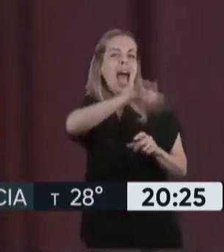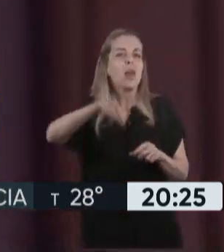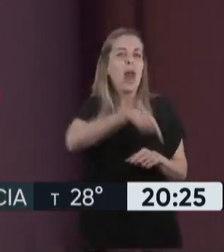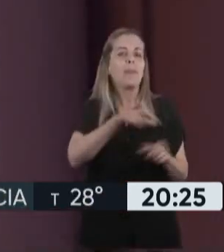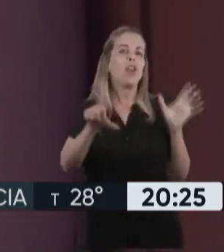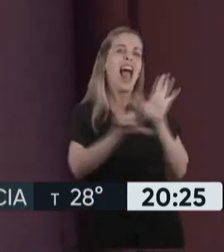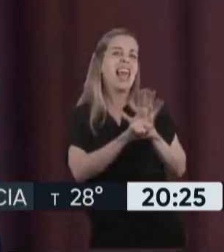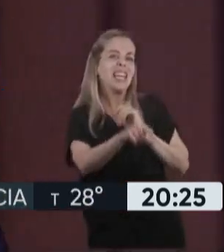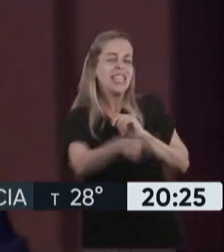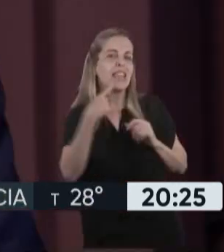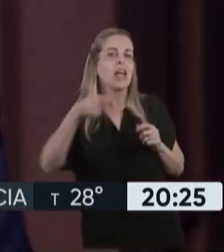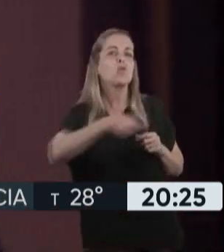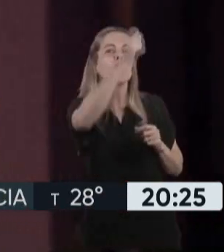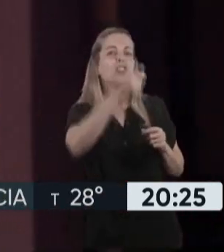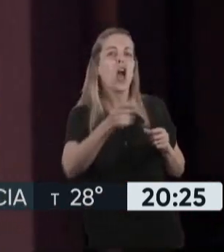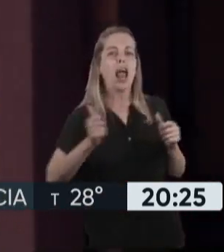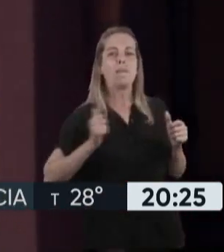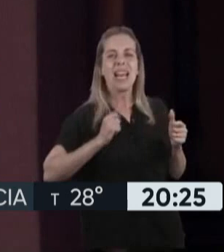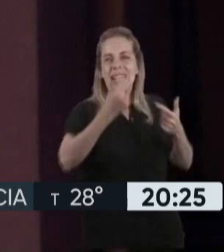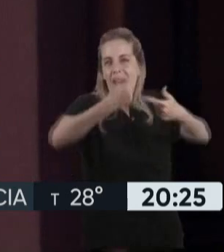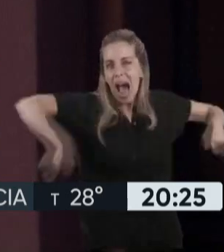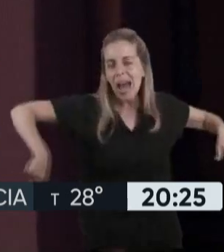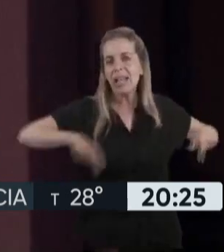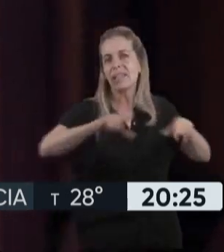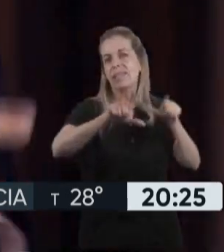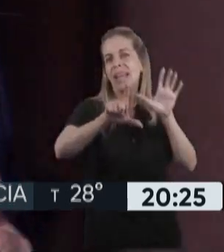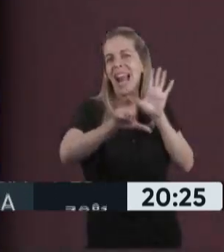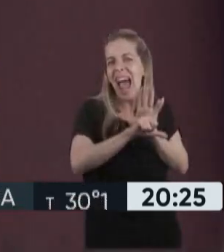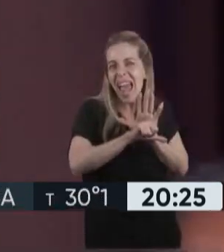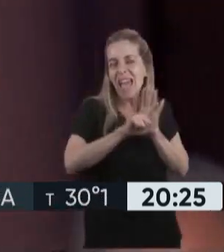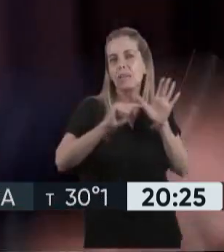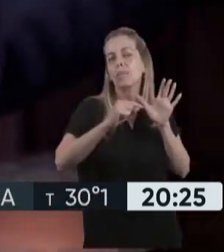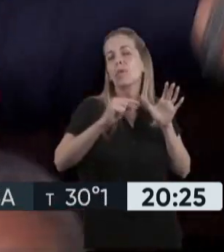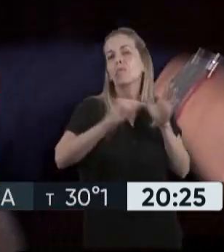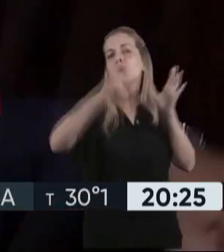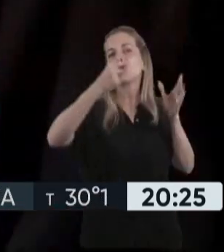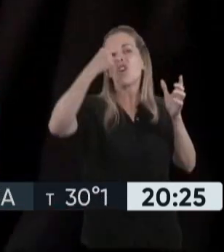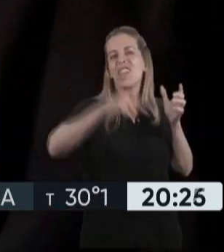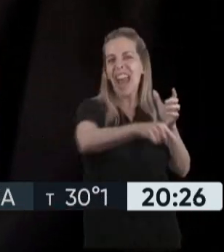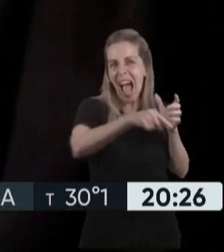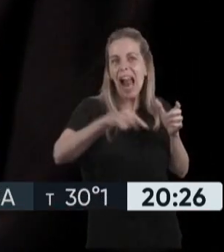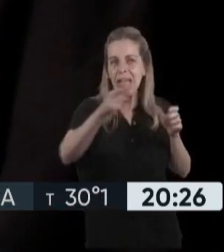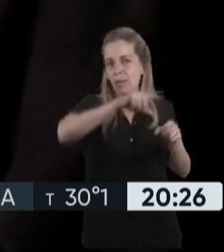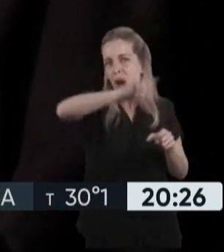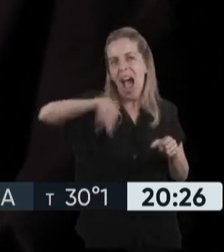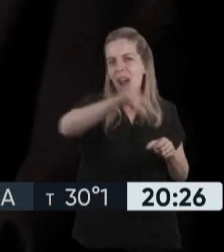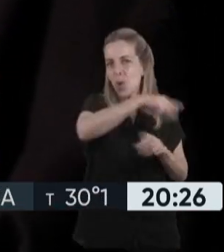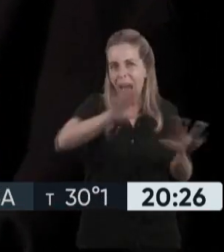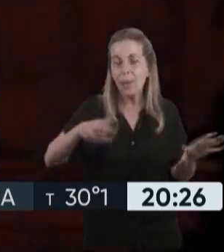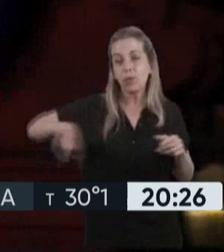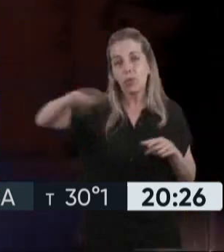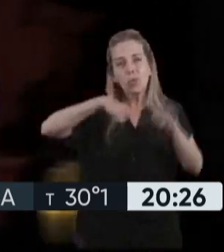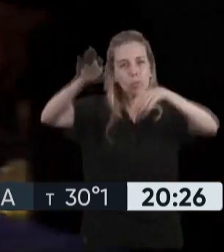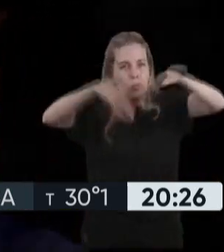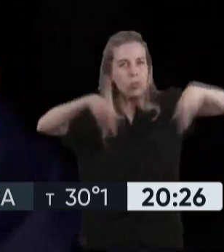impunidad, derogamos la ley de obediencia debida, la ley de punto final, y sentamos a los genocidas, a